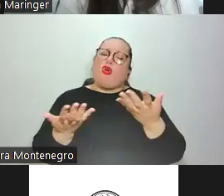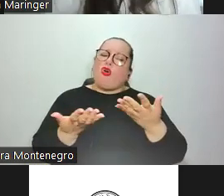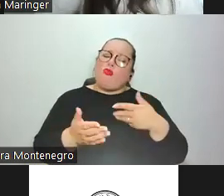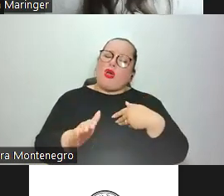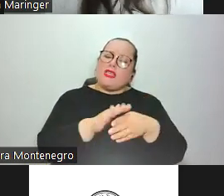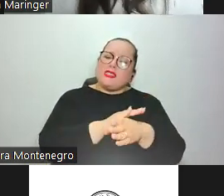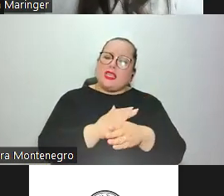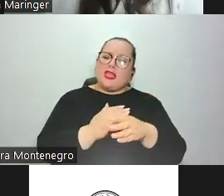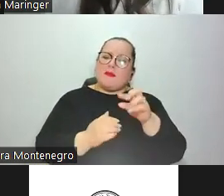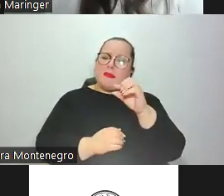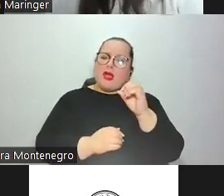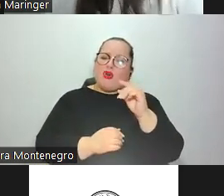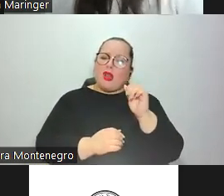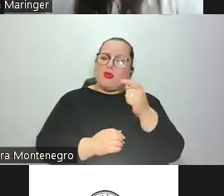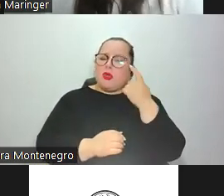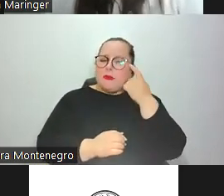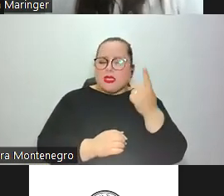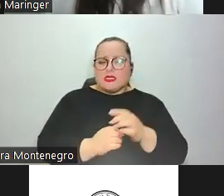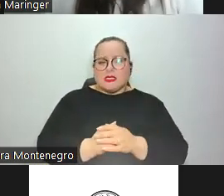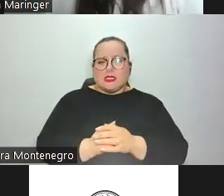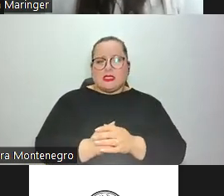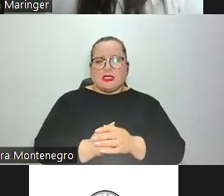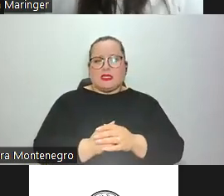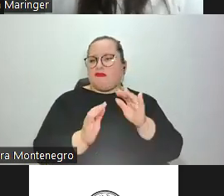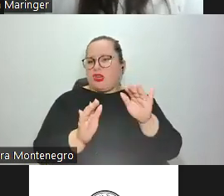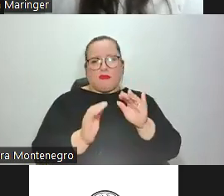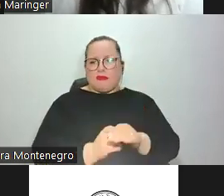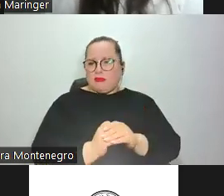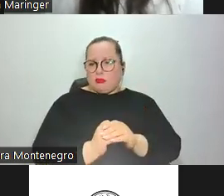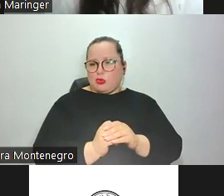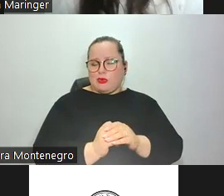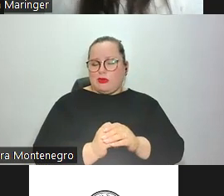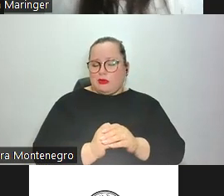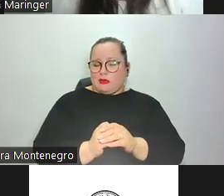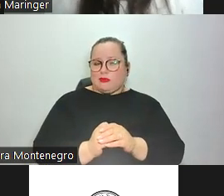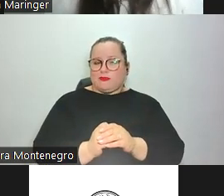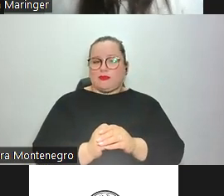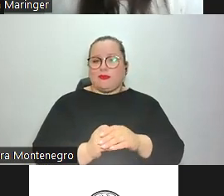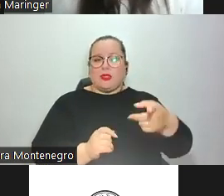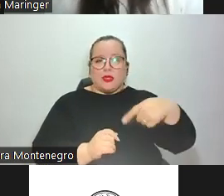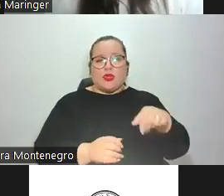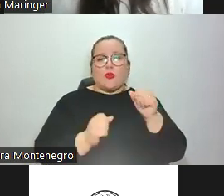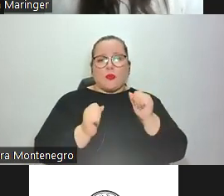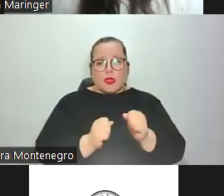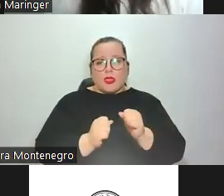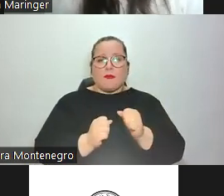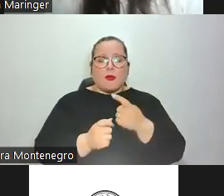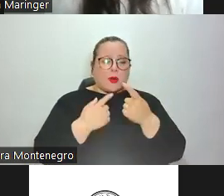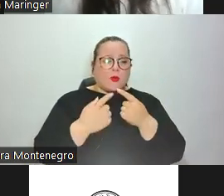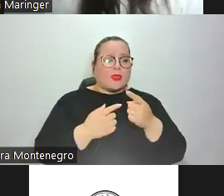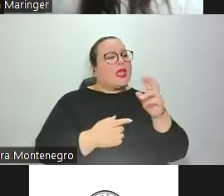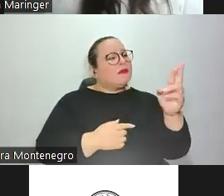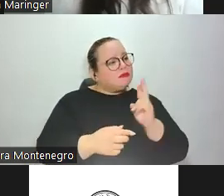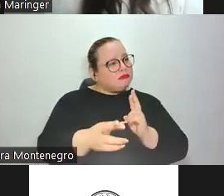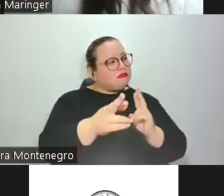Paola, ¿cómo lo ves tú ahí? Sí, de la misma manera, uno puede pedir bastante, siempre el tema del feedback